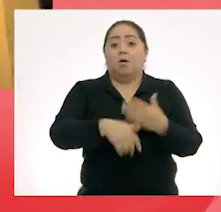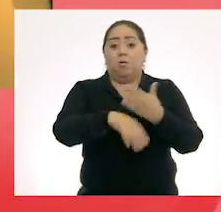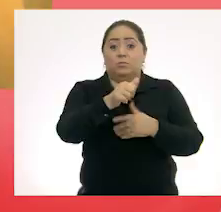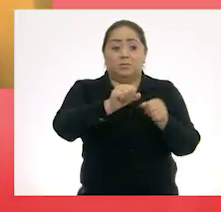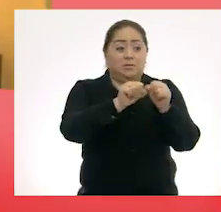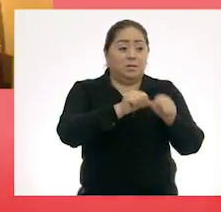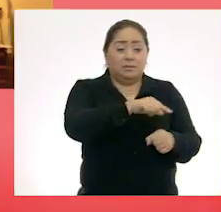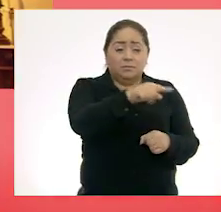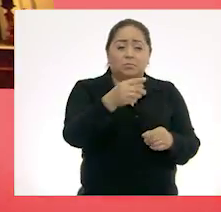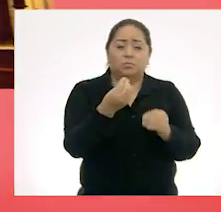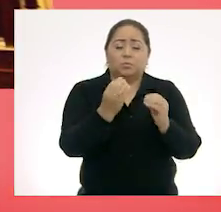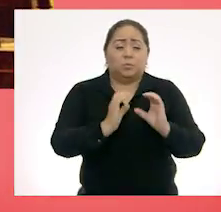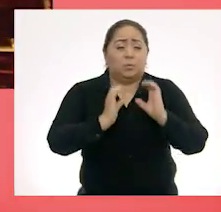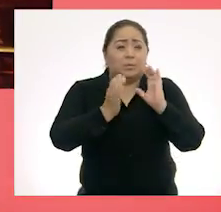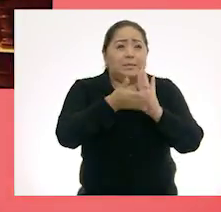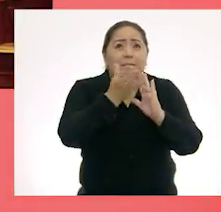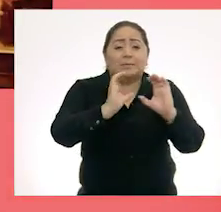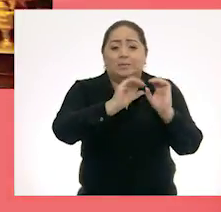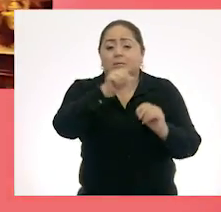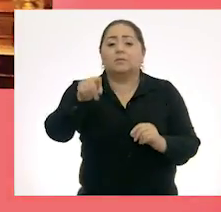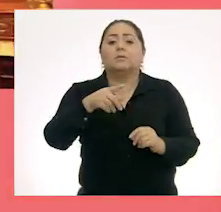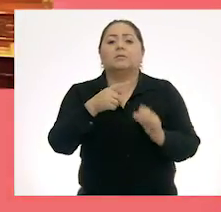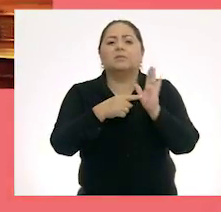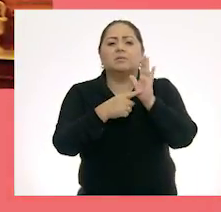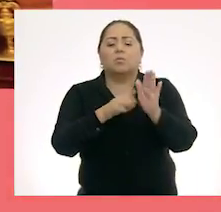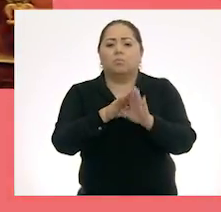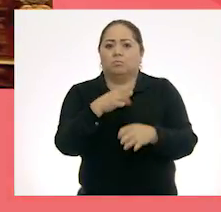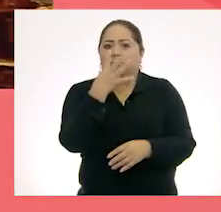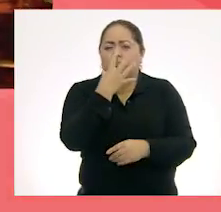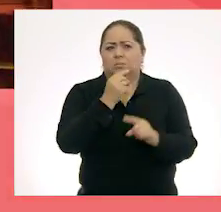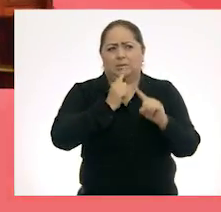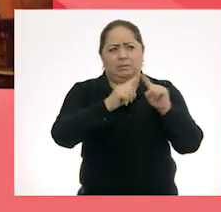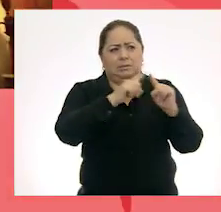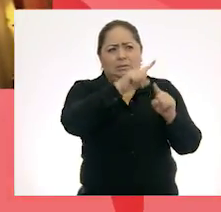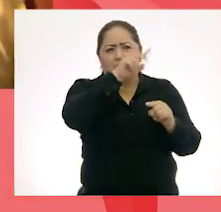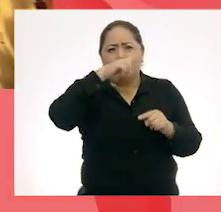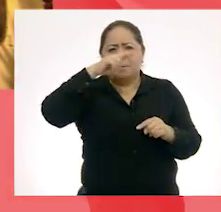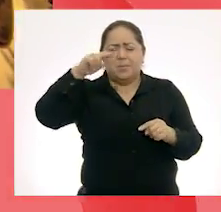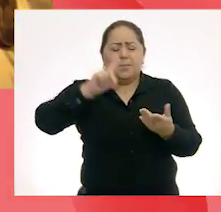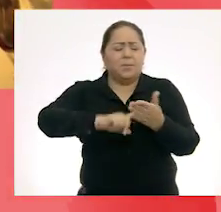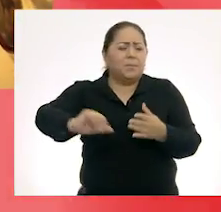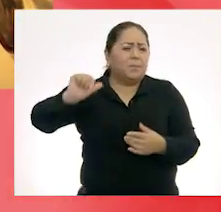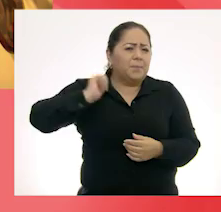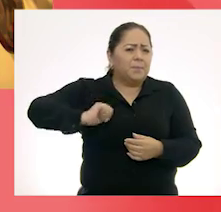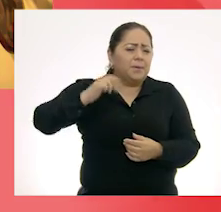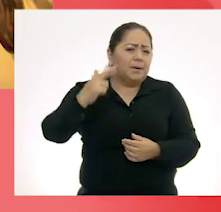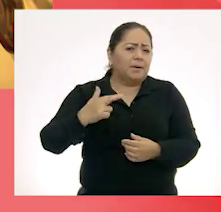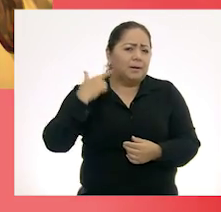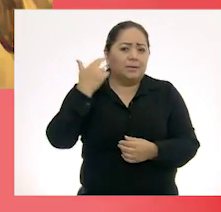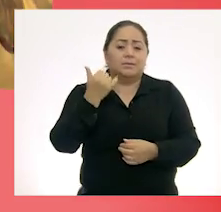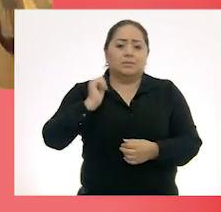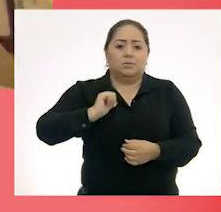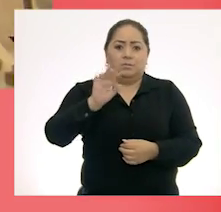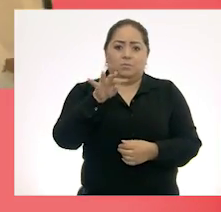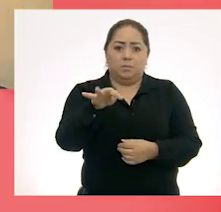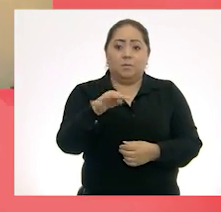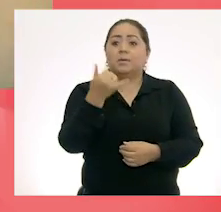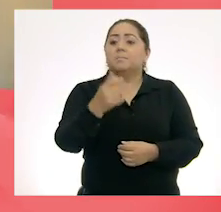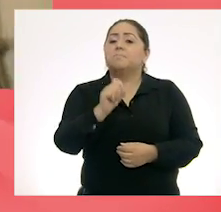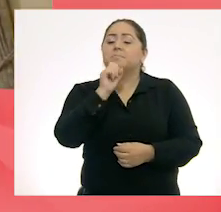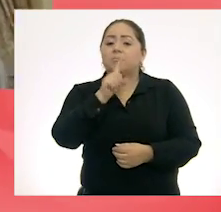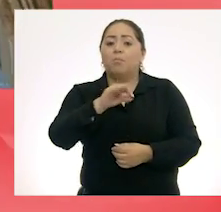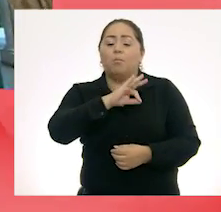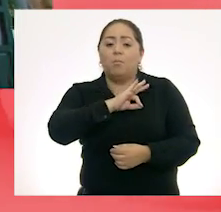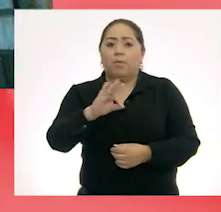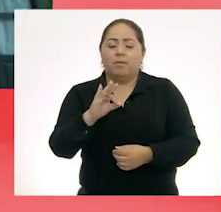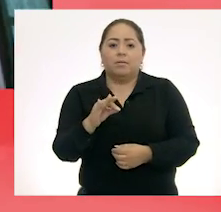salas cuidadosamente restauradas, se presenta una rica colección de pinturas virreinales y del siglo XIX. También